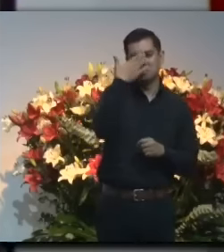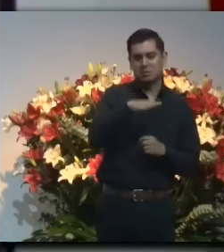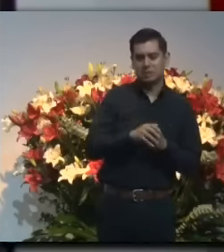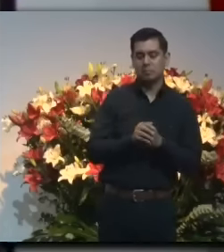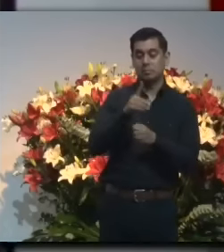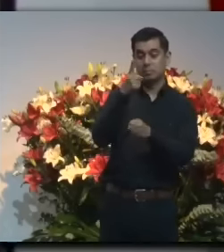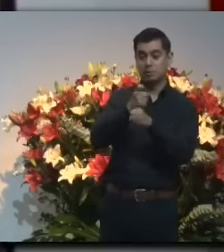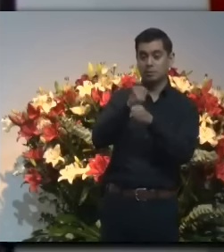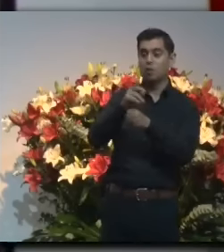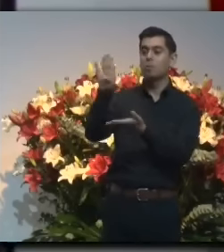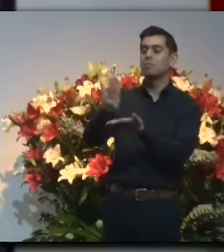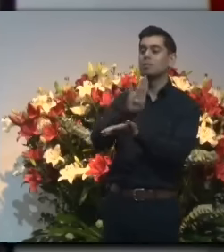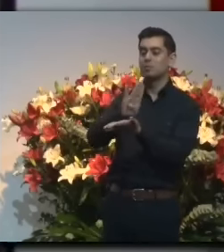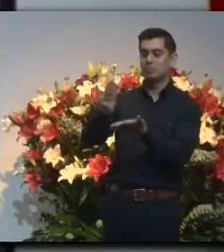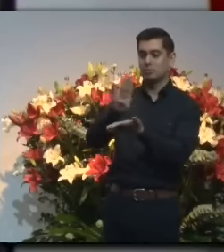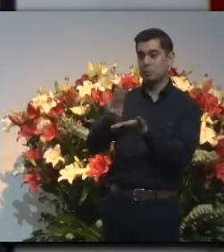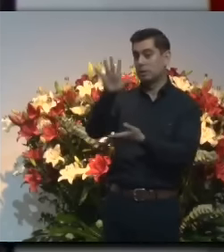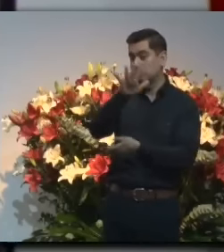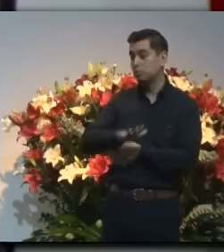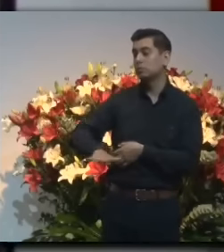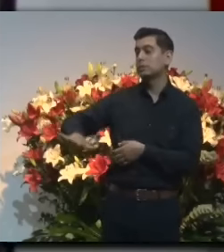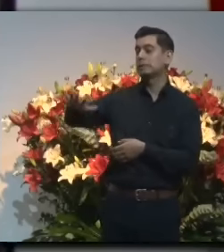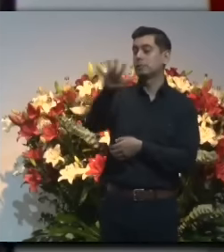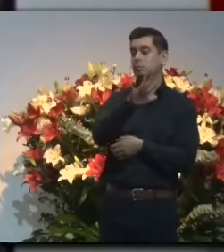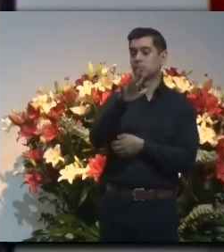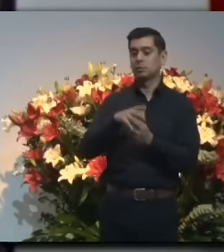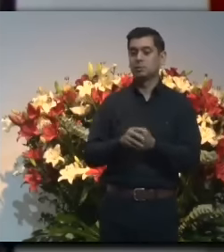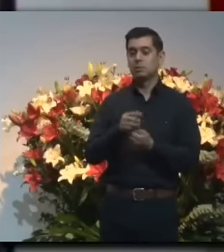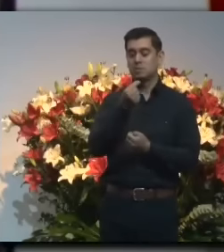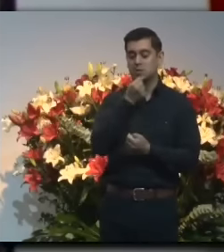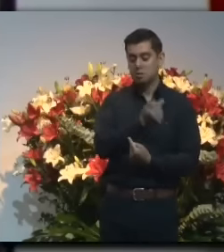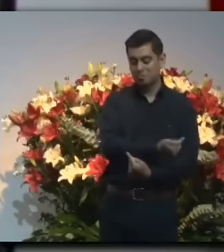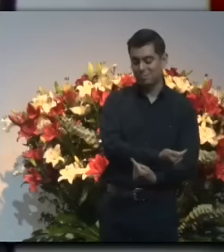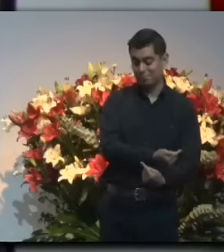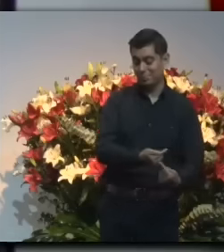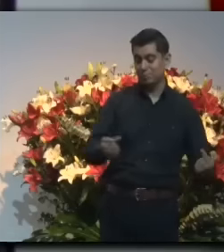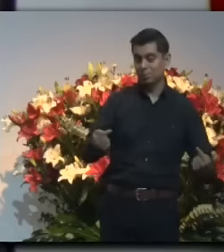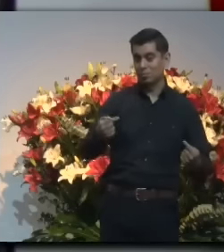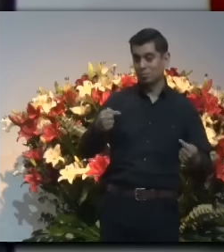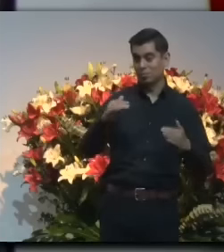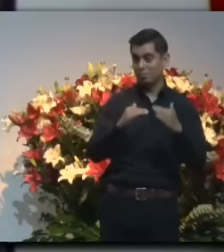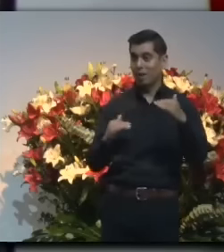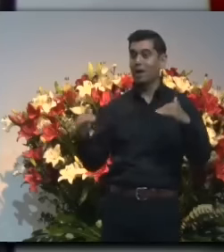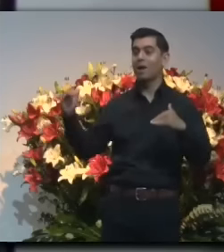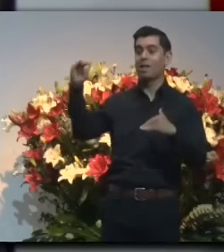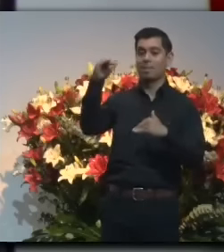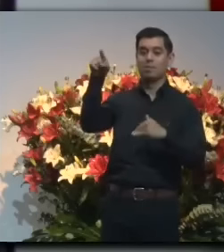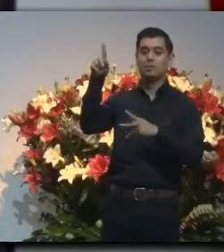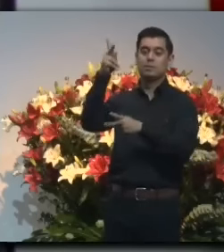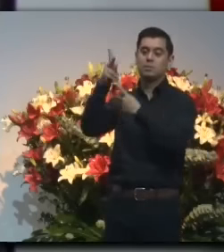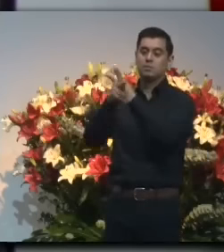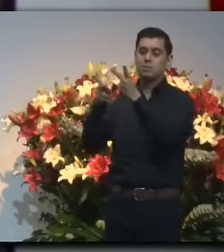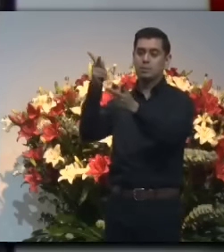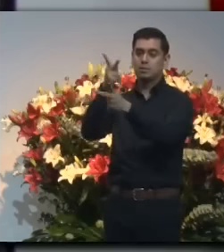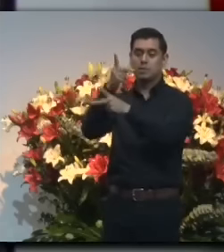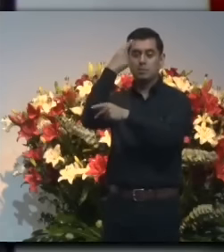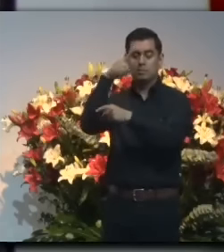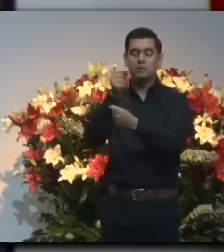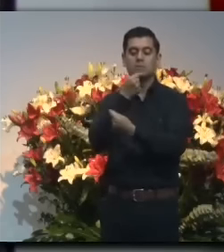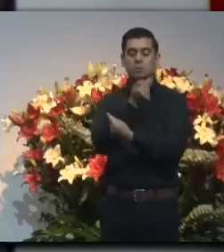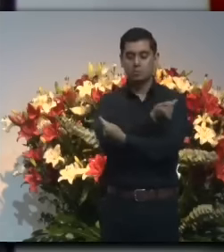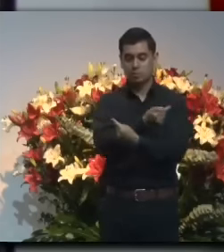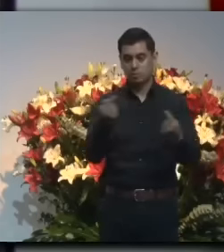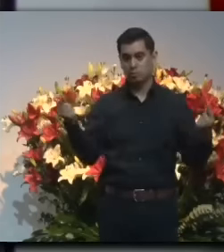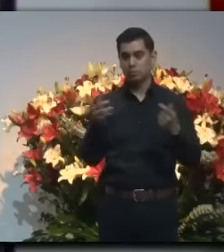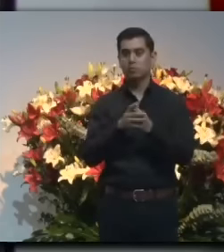beca universal, que esa es una beca desde preescolar hasta preparatoria para todos los niños de México.